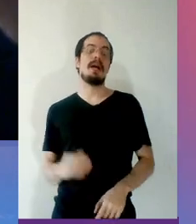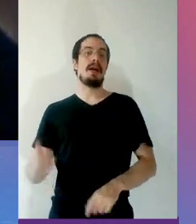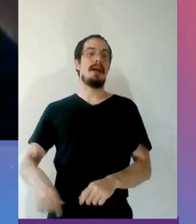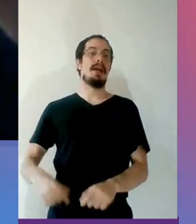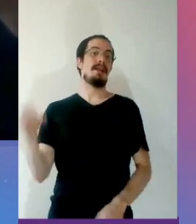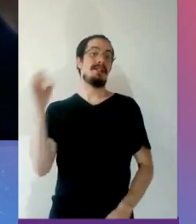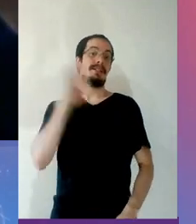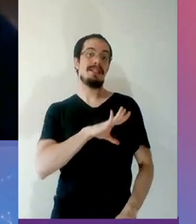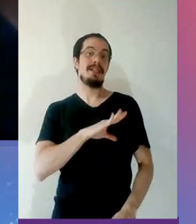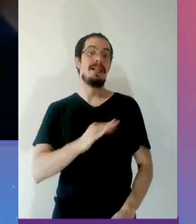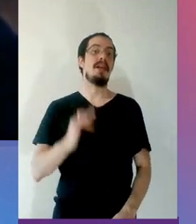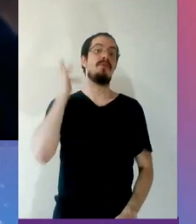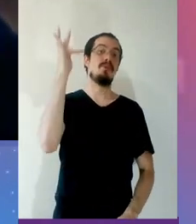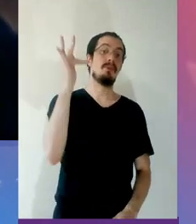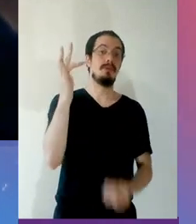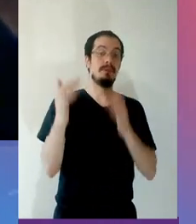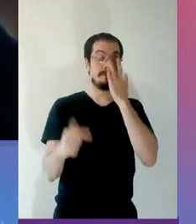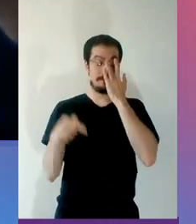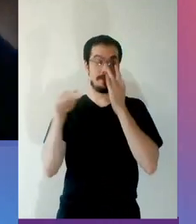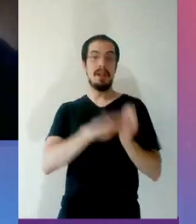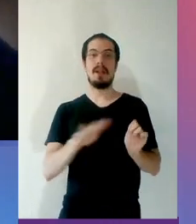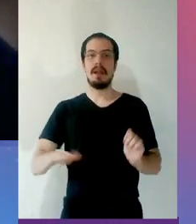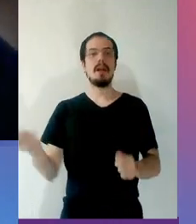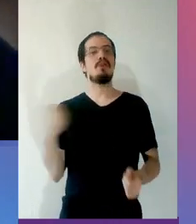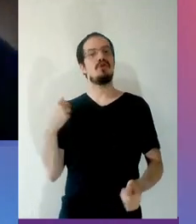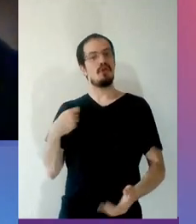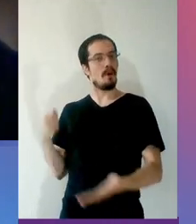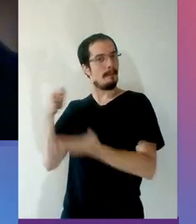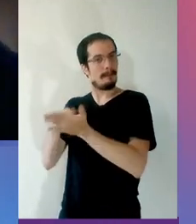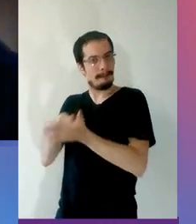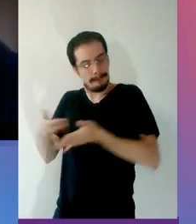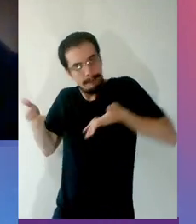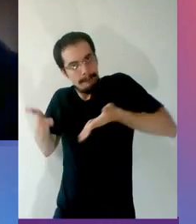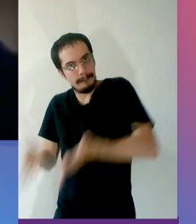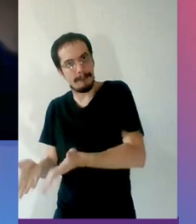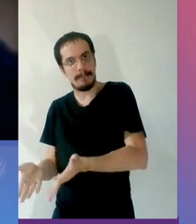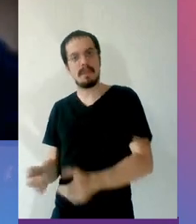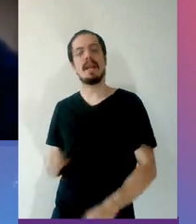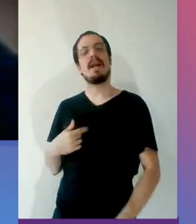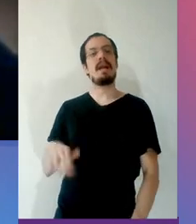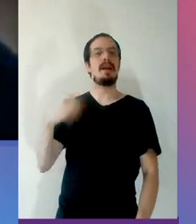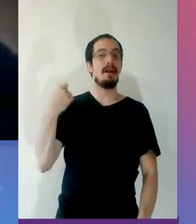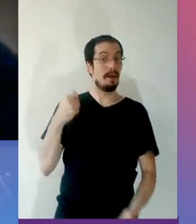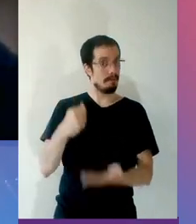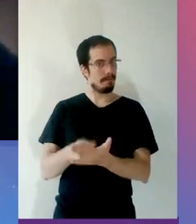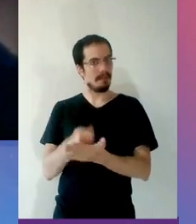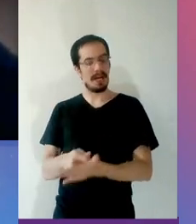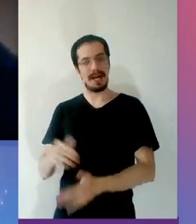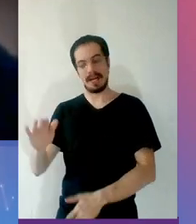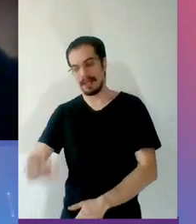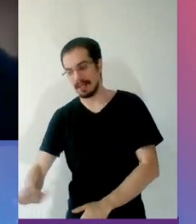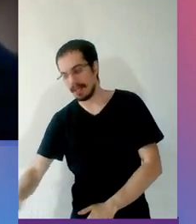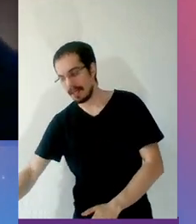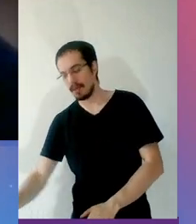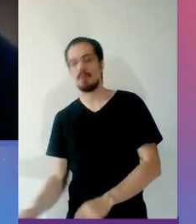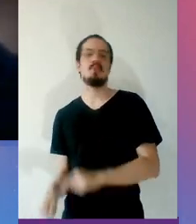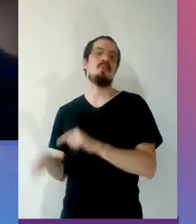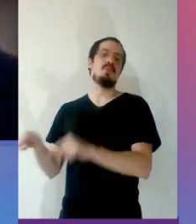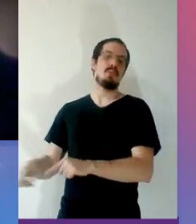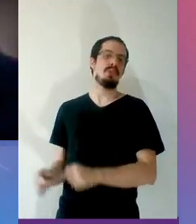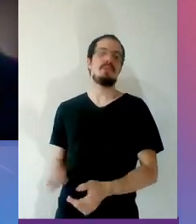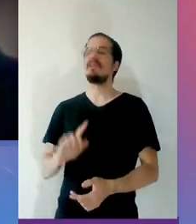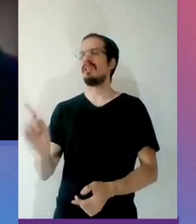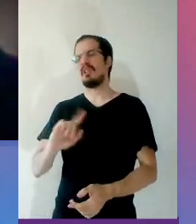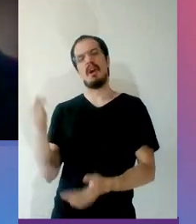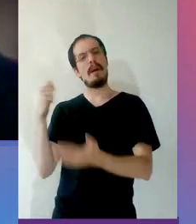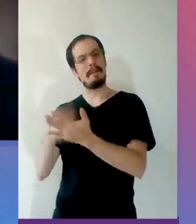invierto hoy día, aparte que es mucho más barato invertir en un guaguito chico que invertir en uno que ya empezó a repetir curso o que no caminó o que se atrasó en